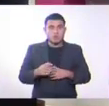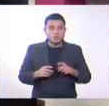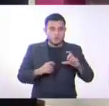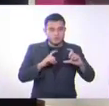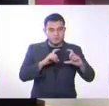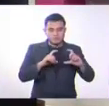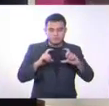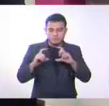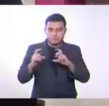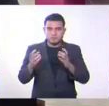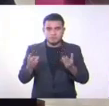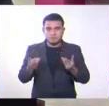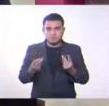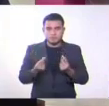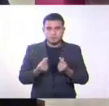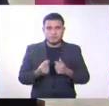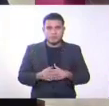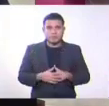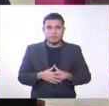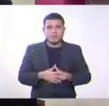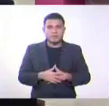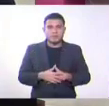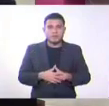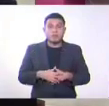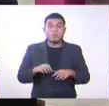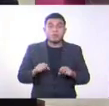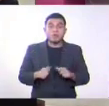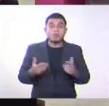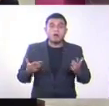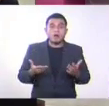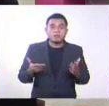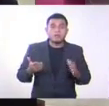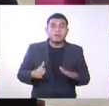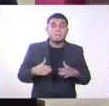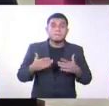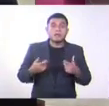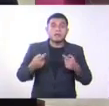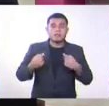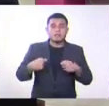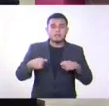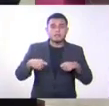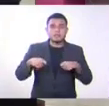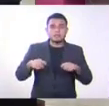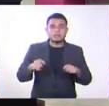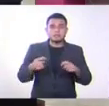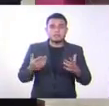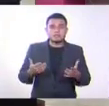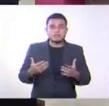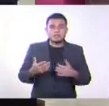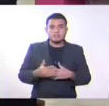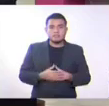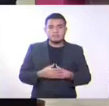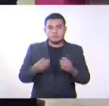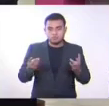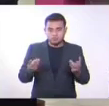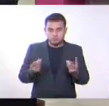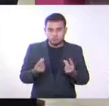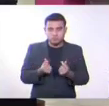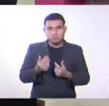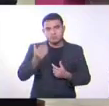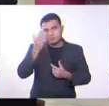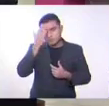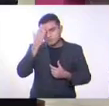Bien. ¿Qué podemos hacer para tratar de encontrar una forma conocida